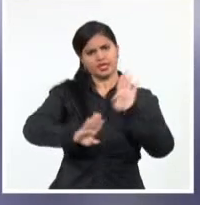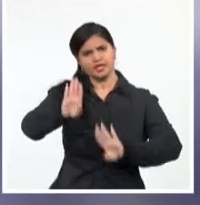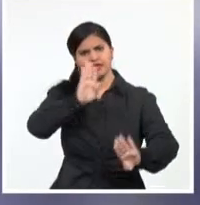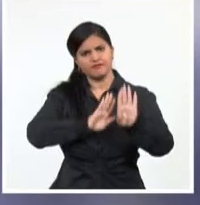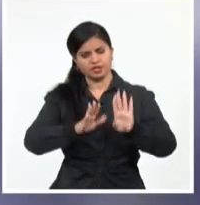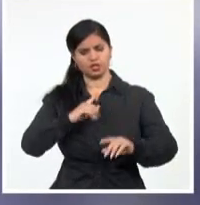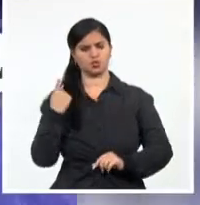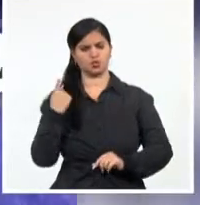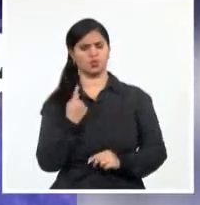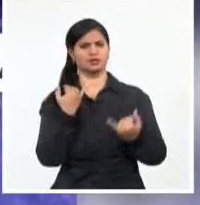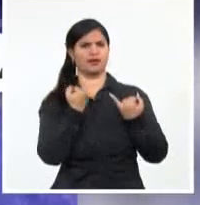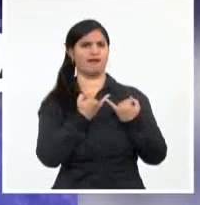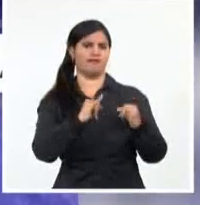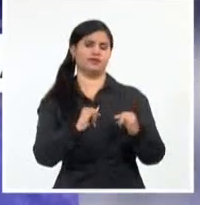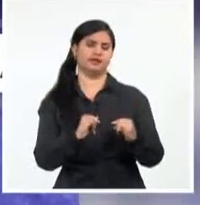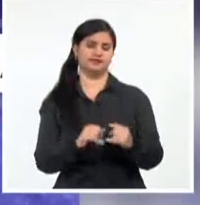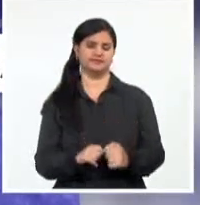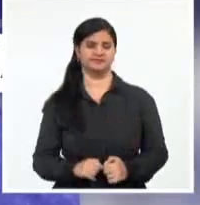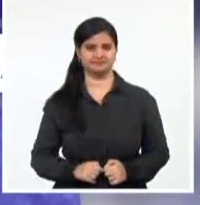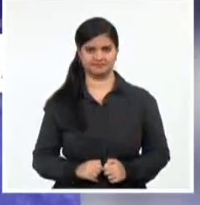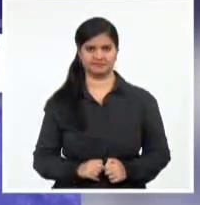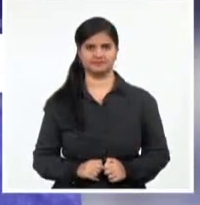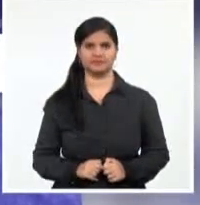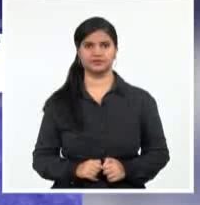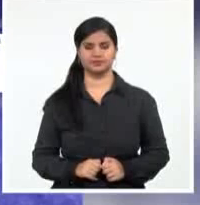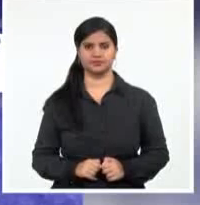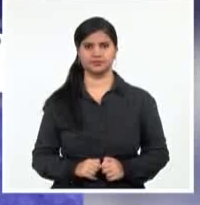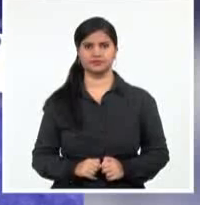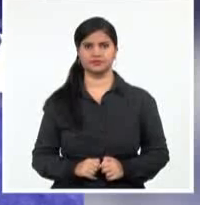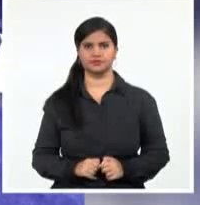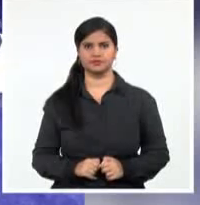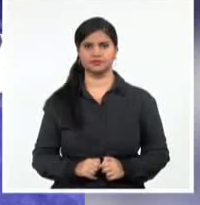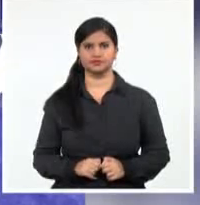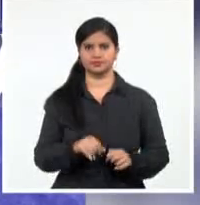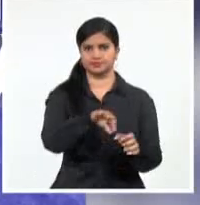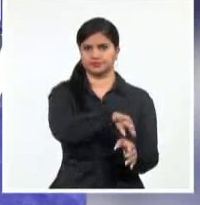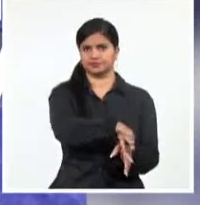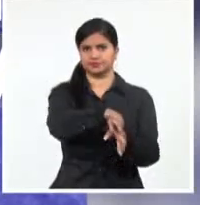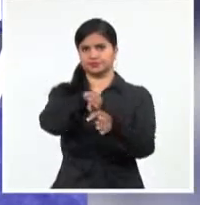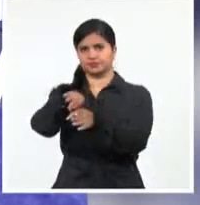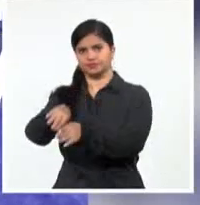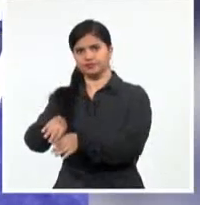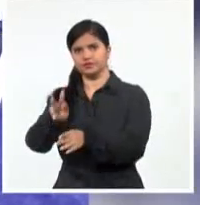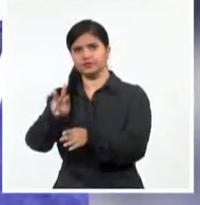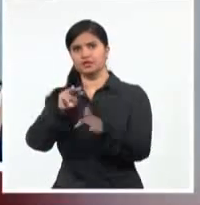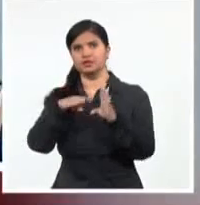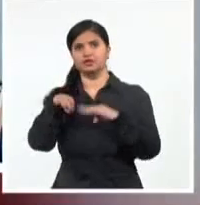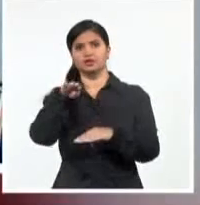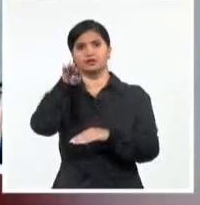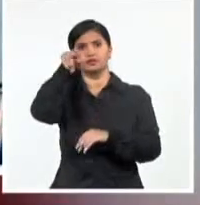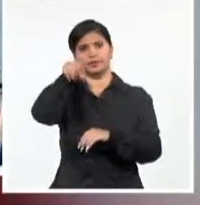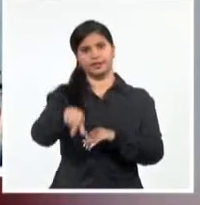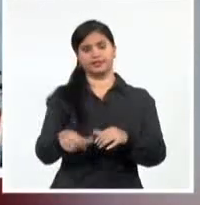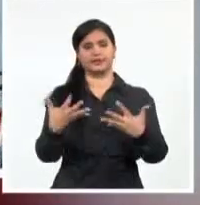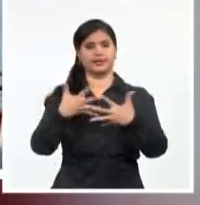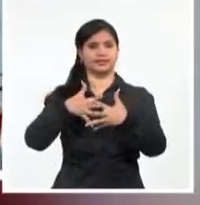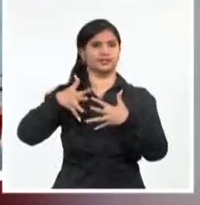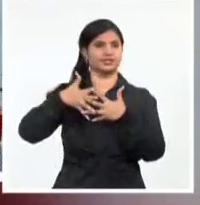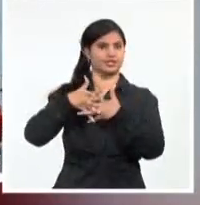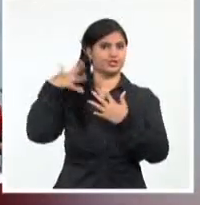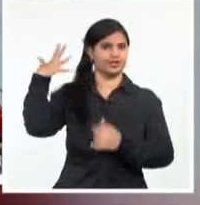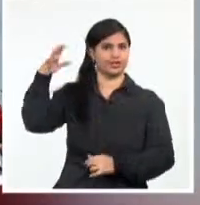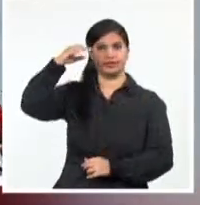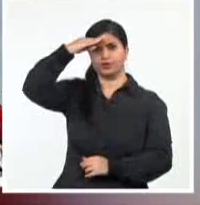que la que nace de la confianza y el amor él también miembro del buró político y ministro de relaciones exteriores de Cuba Bruno Rodríguez parrilla